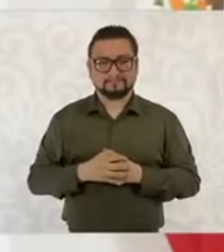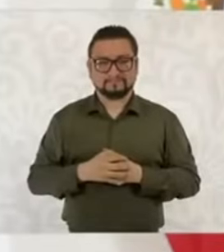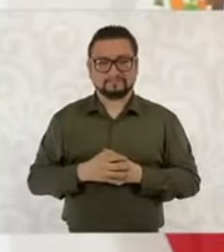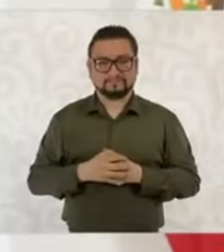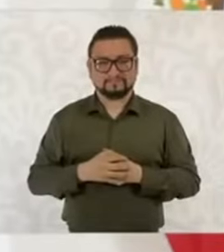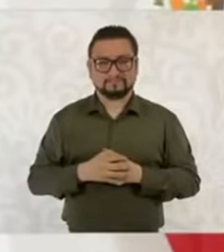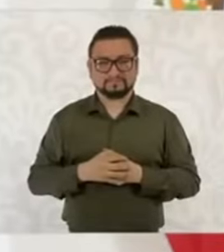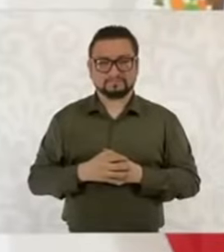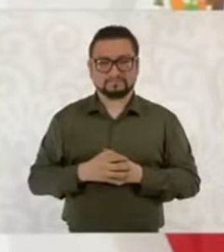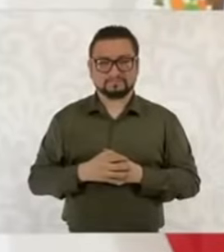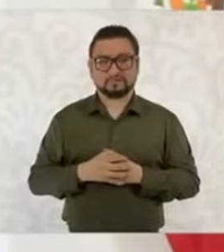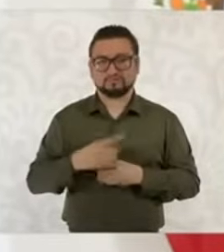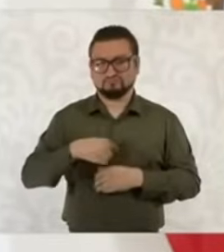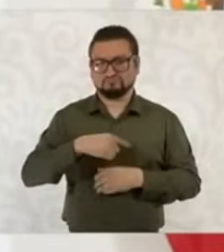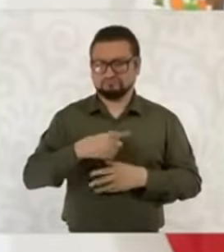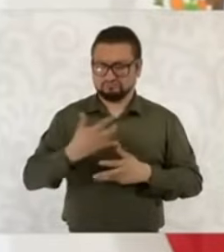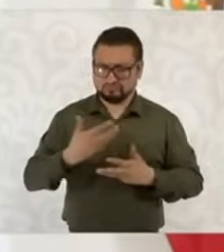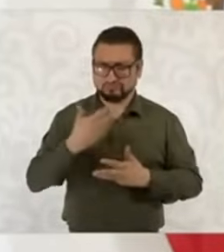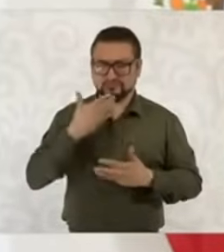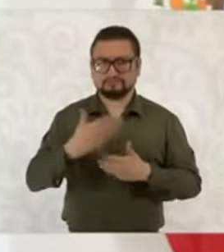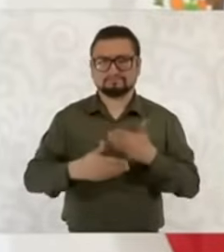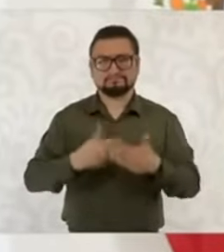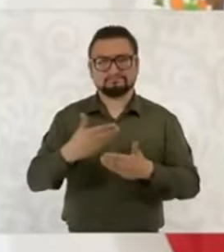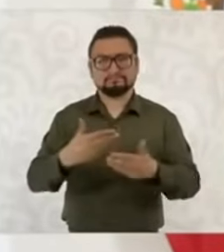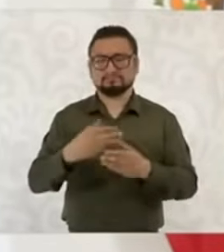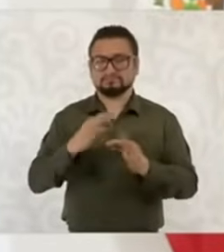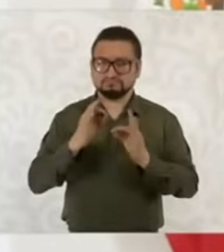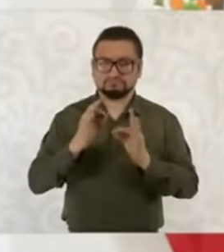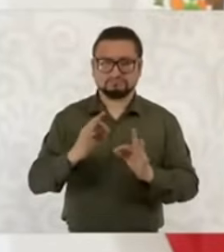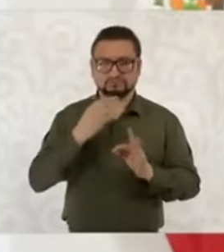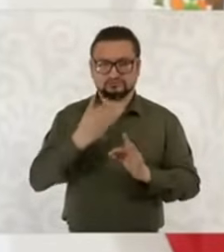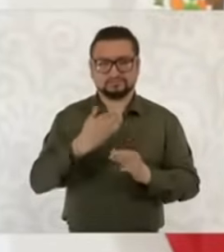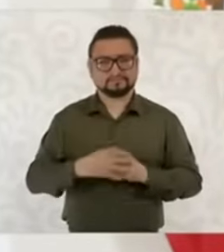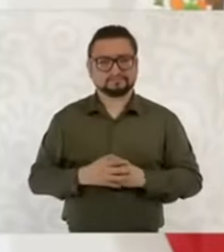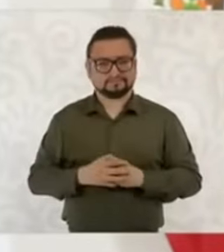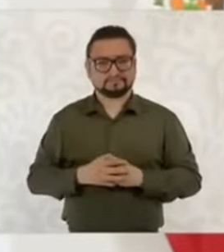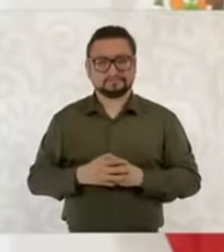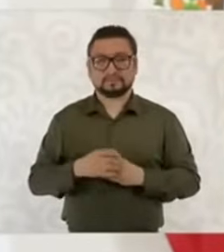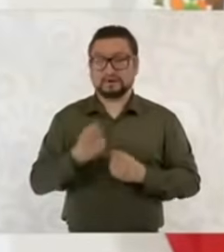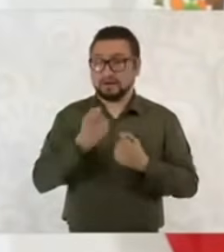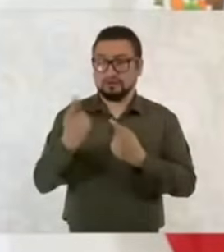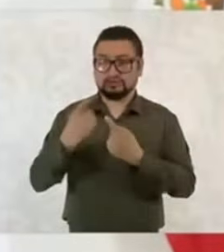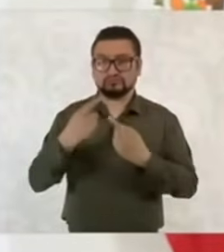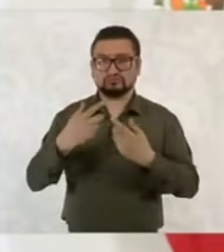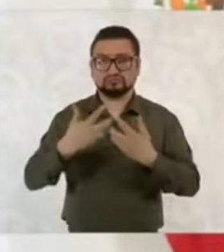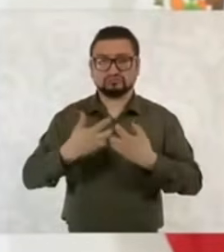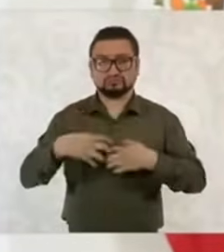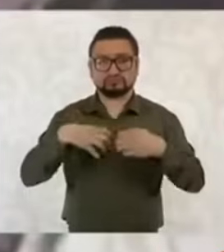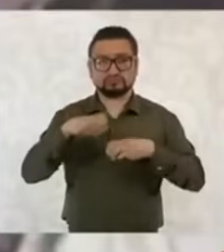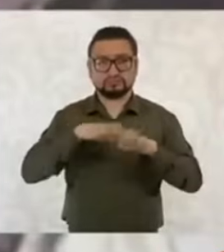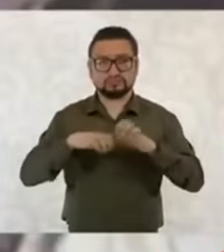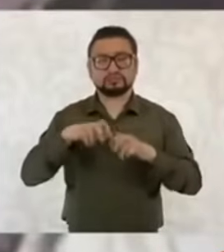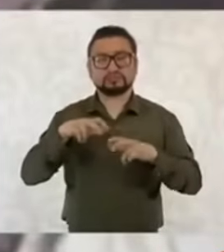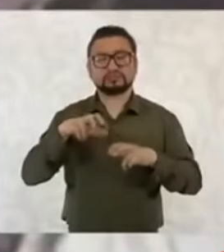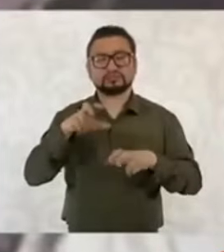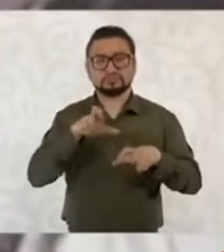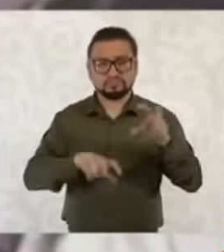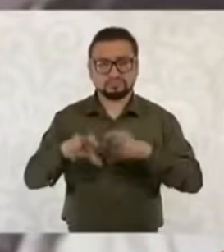la adecuada y ha sido muy bien recibida por inversionistas, por el mercado, por